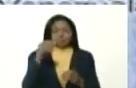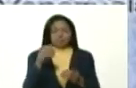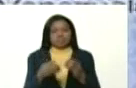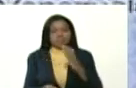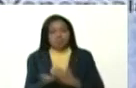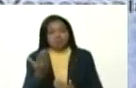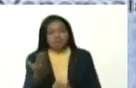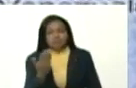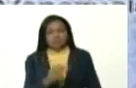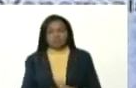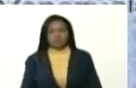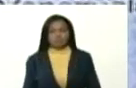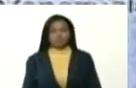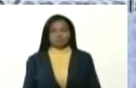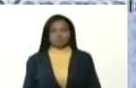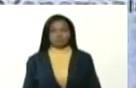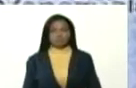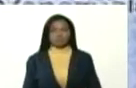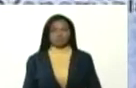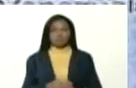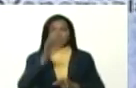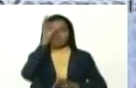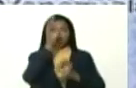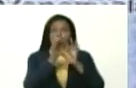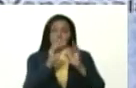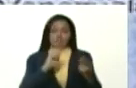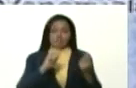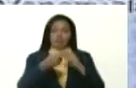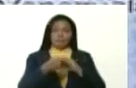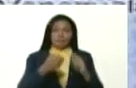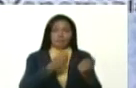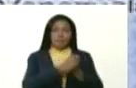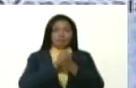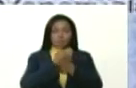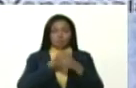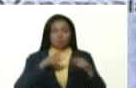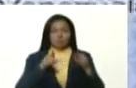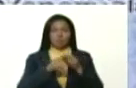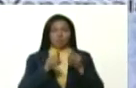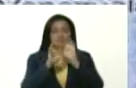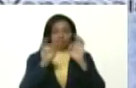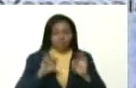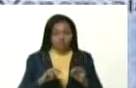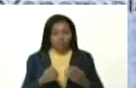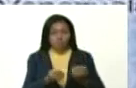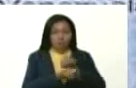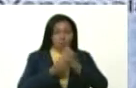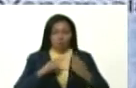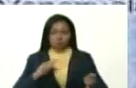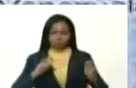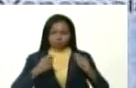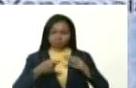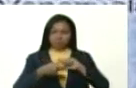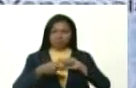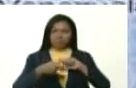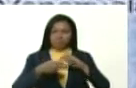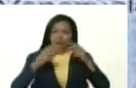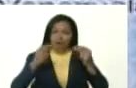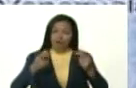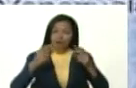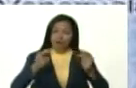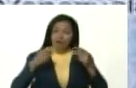cultivarla. Una fe que se convierta en amor, y un amor que se convierta en